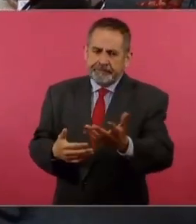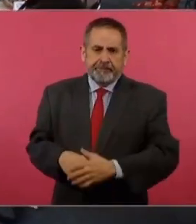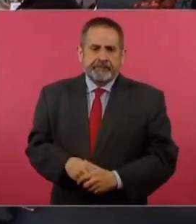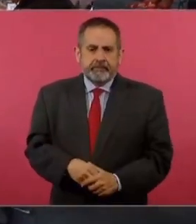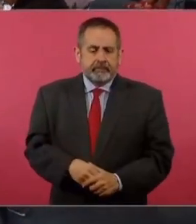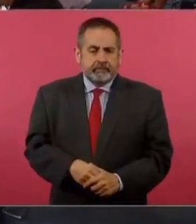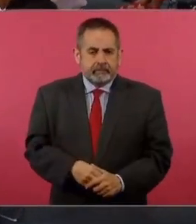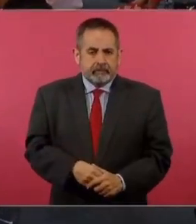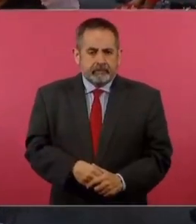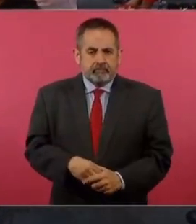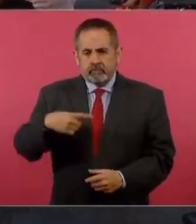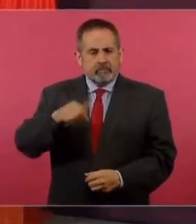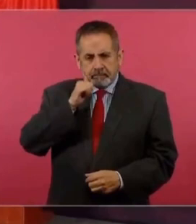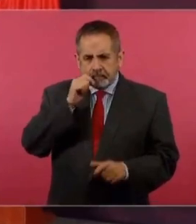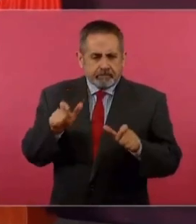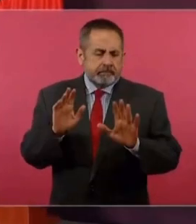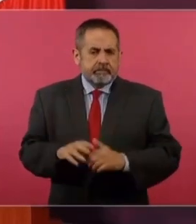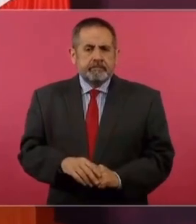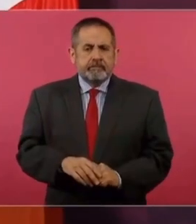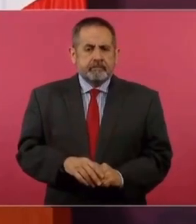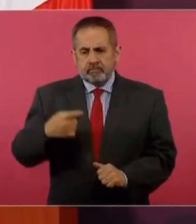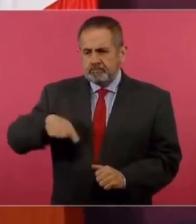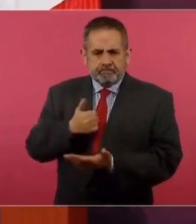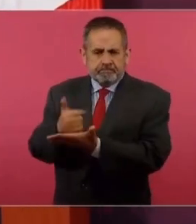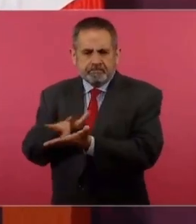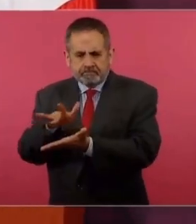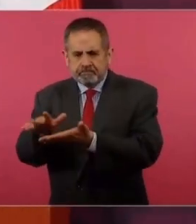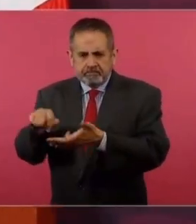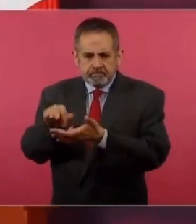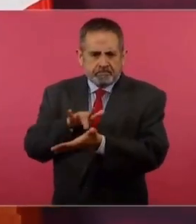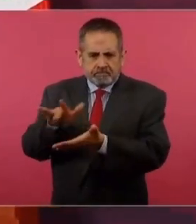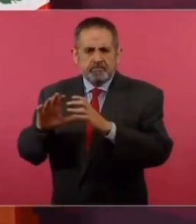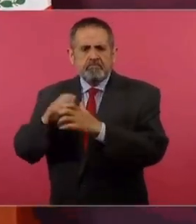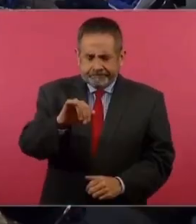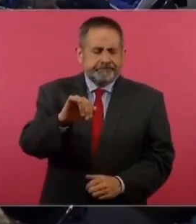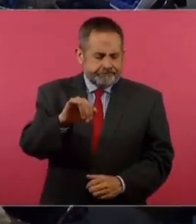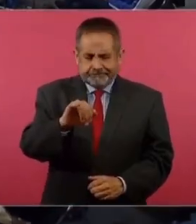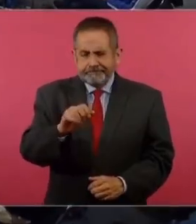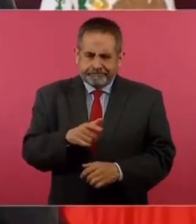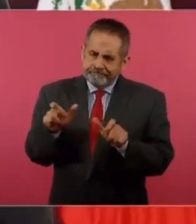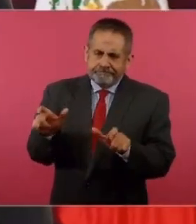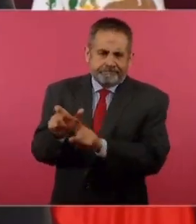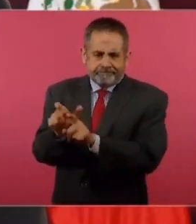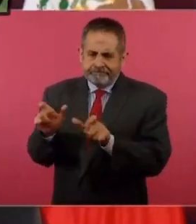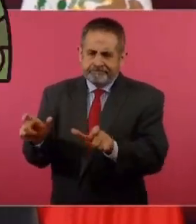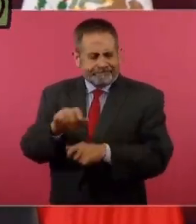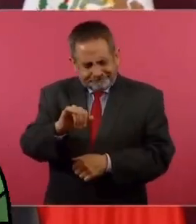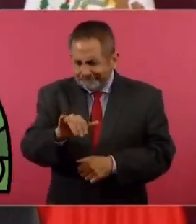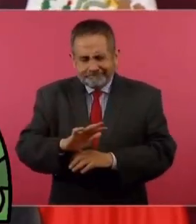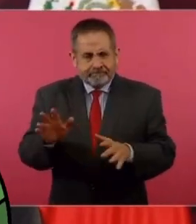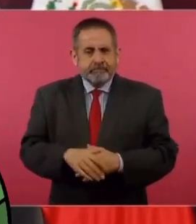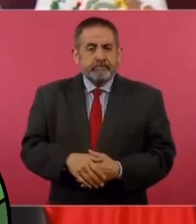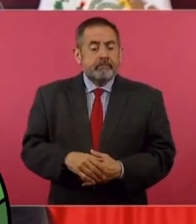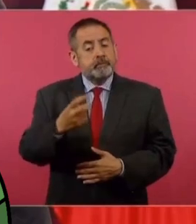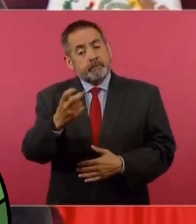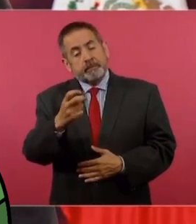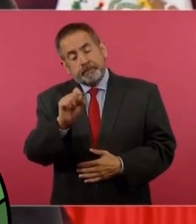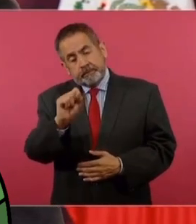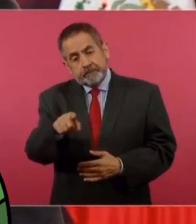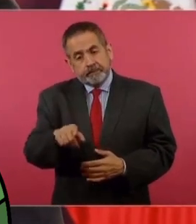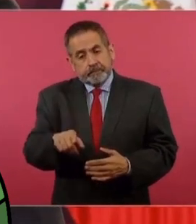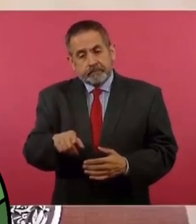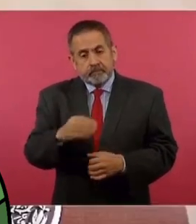Siempre siempre estamos ahí no y hay hay este apoyo constante de la federación los estamos protegiendo y por eso también